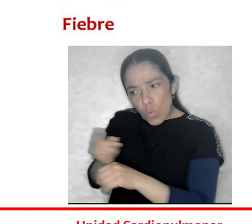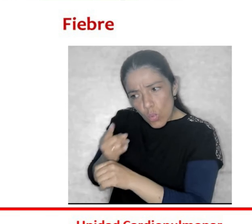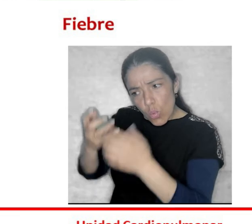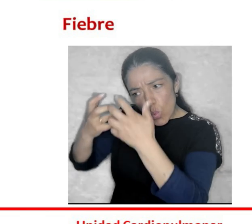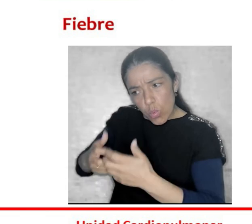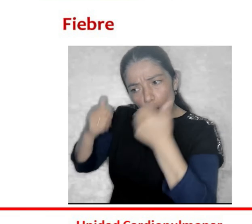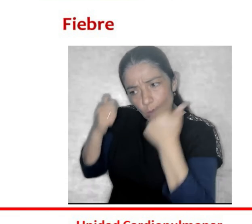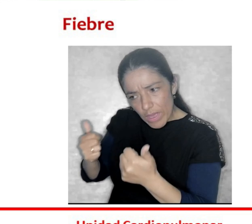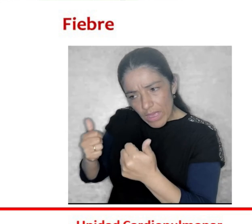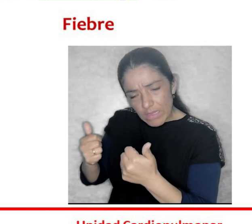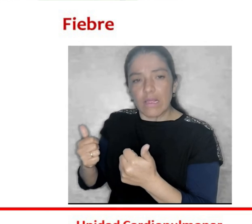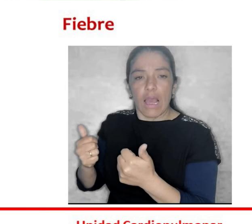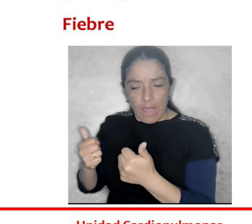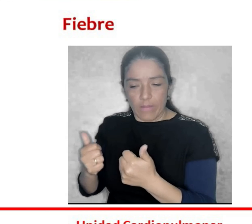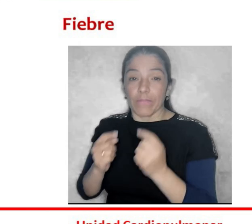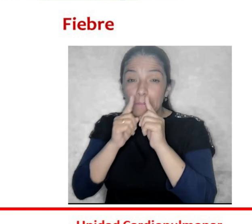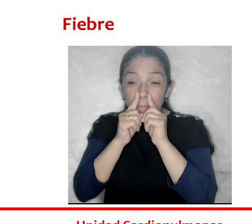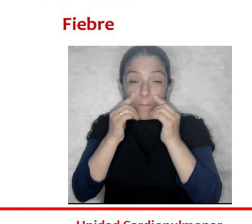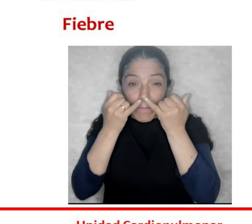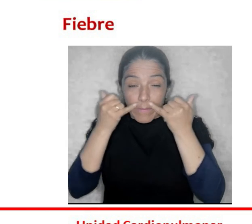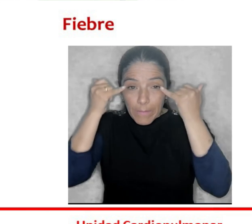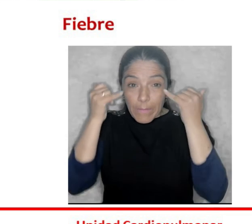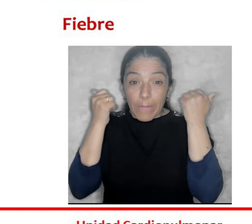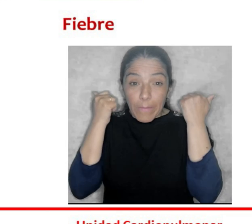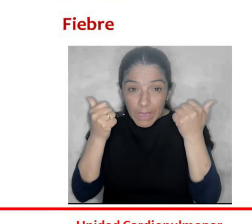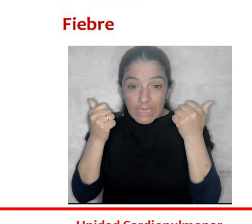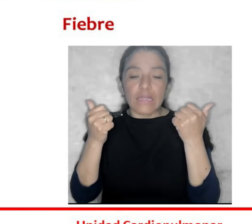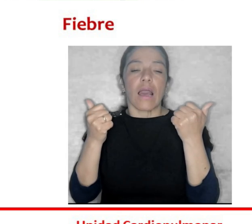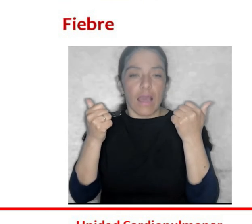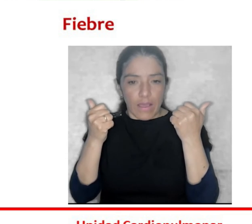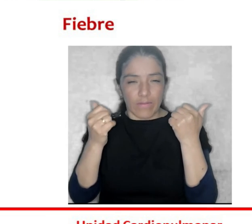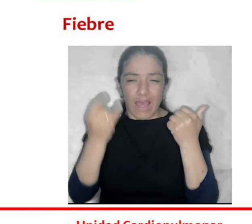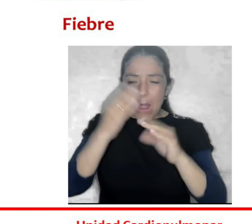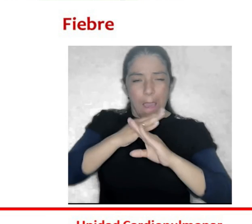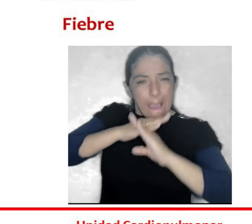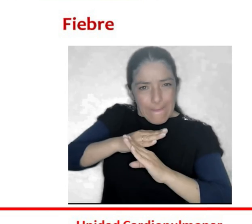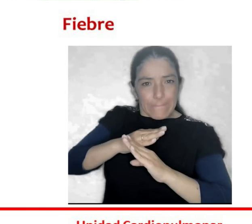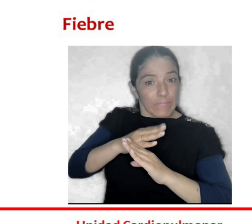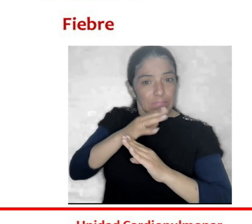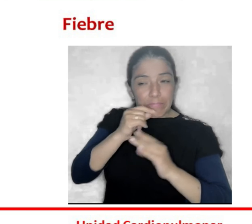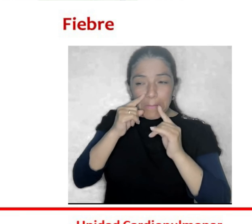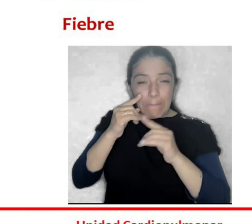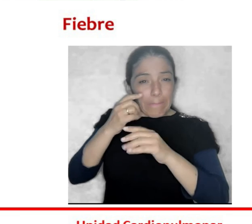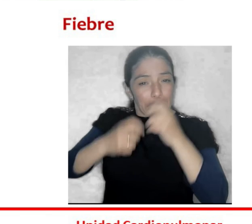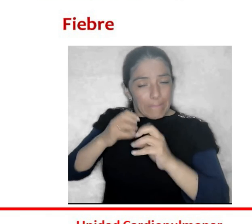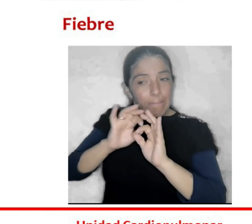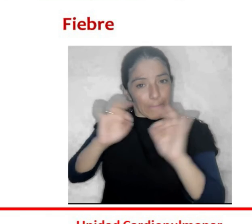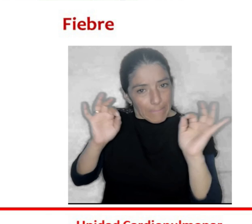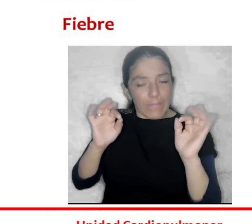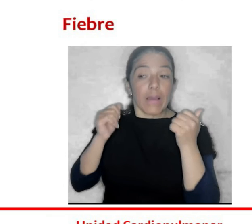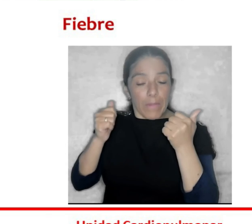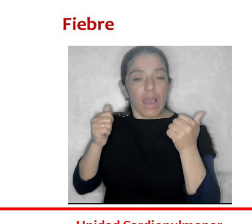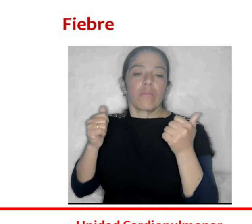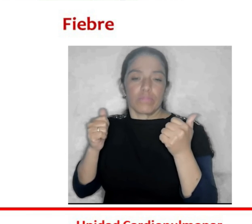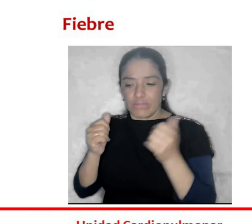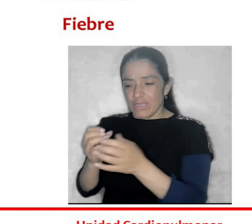la cánula esté dentro de la nariz del paciente, bien puesta, que la cánula no esté ocluida, que la cánula